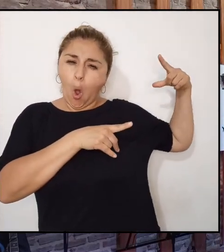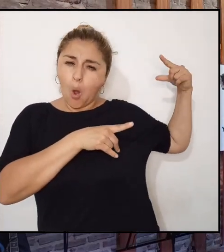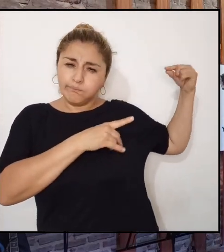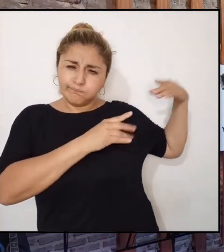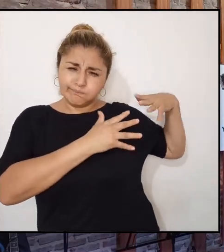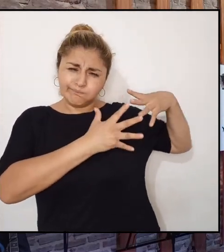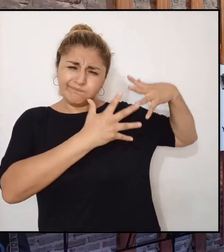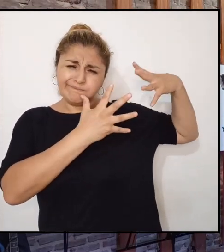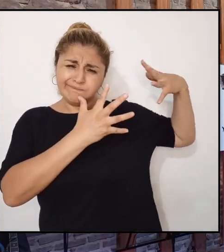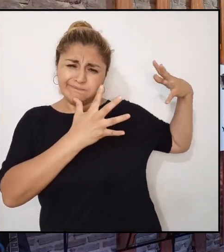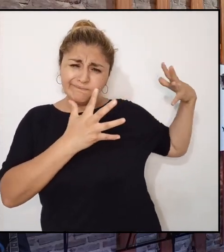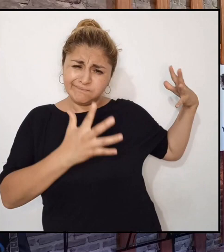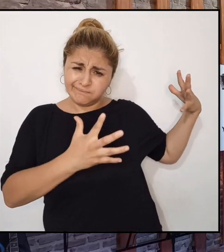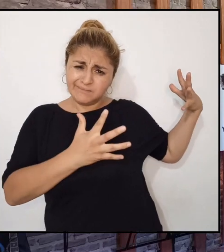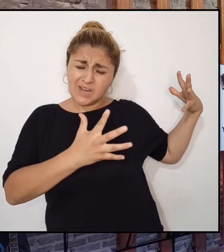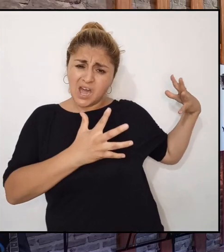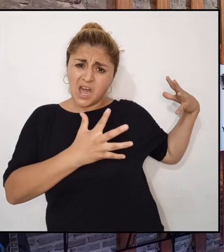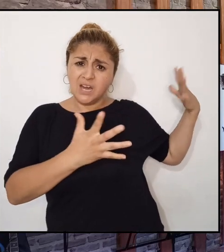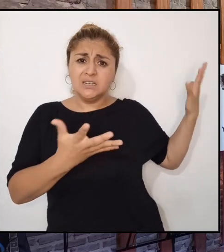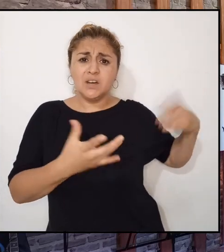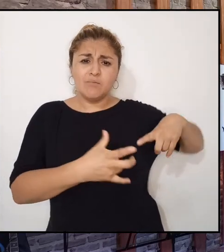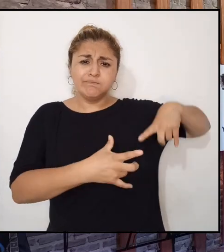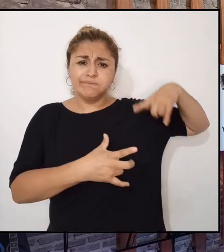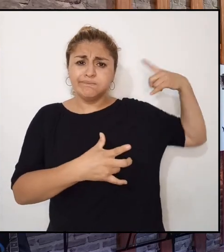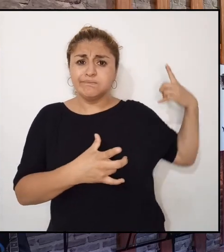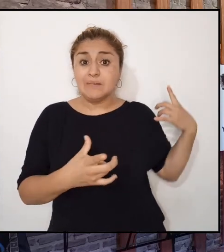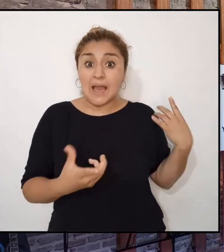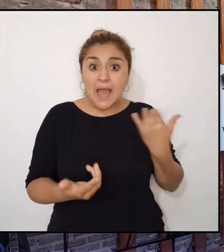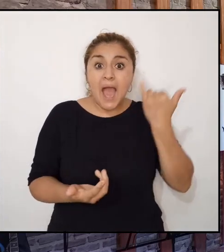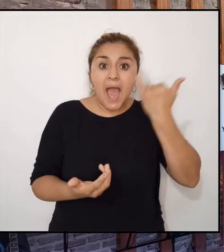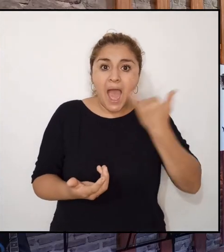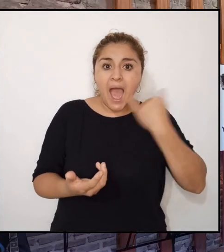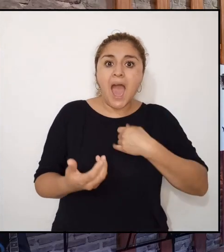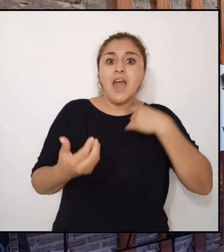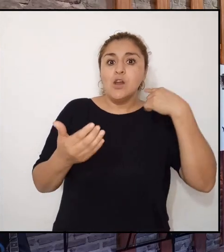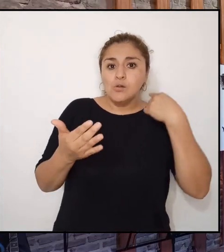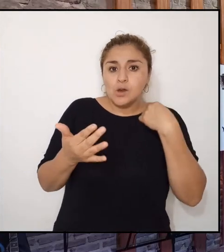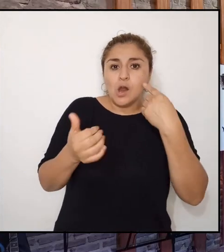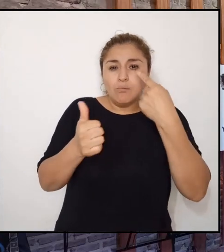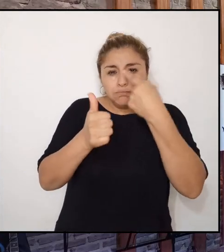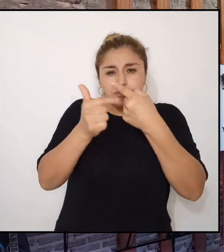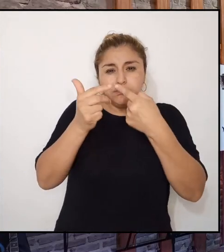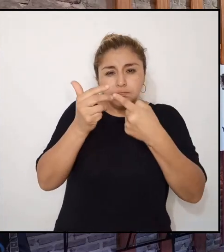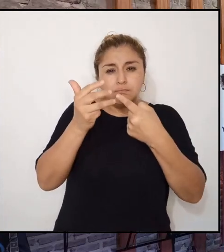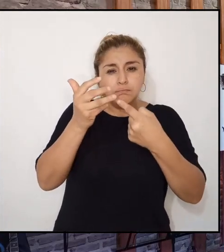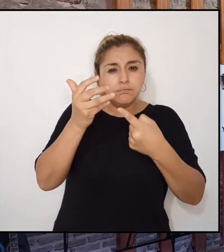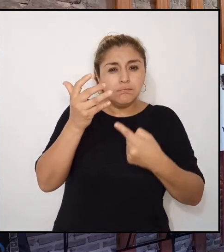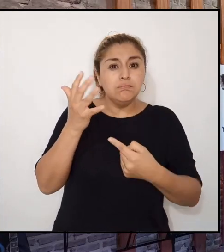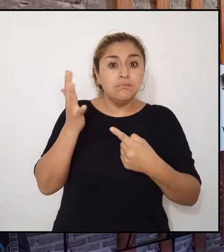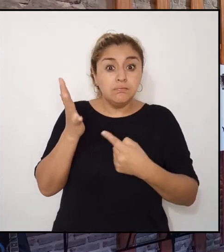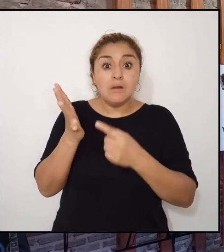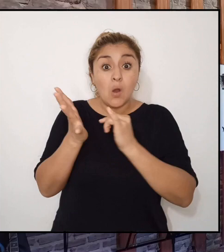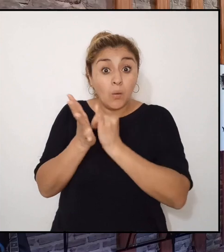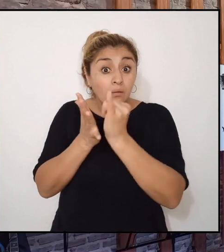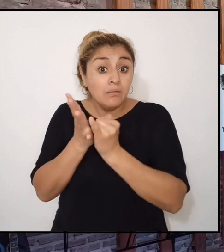hacemos los estudios de las características que están ahí, nos da lo que nosotros conocemos,